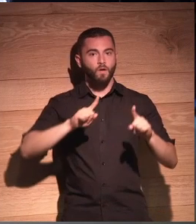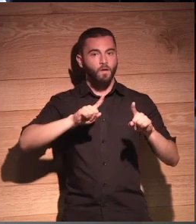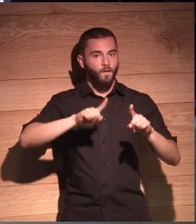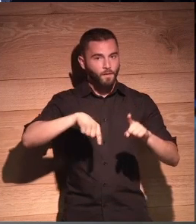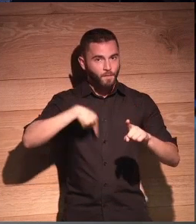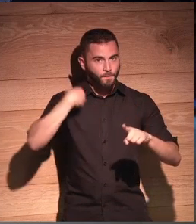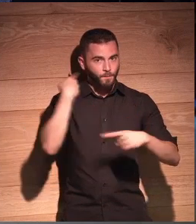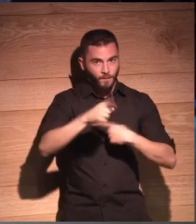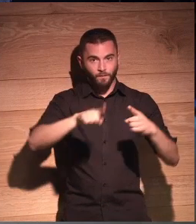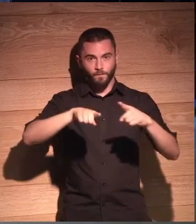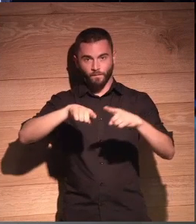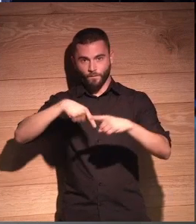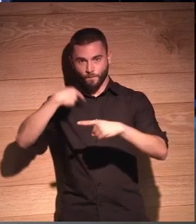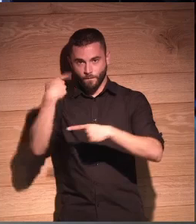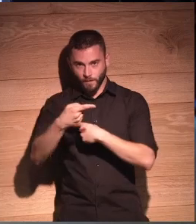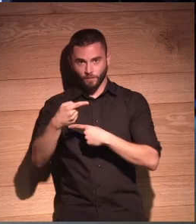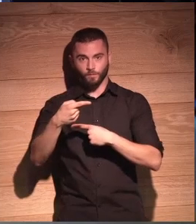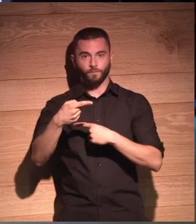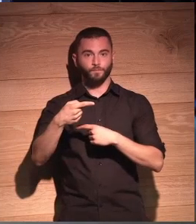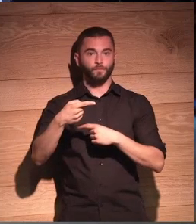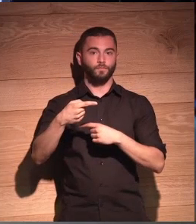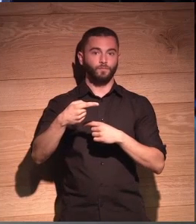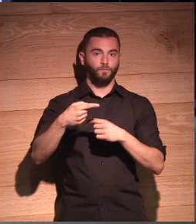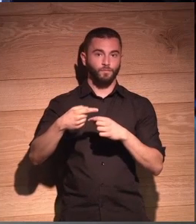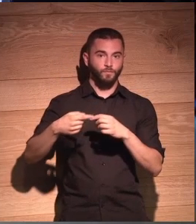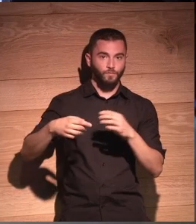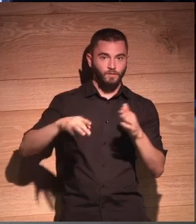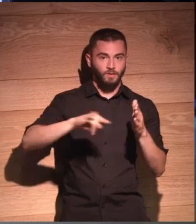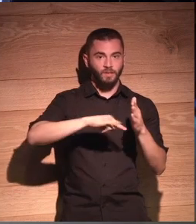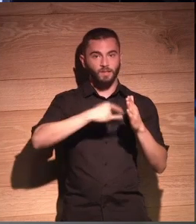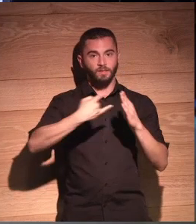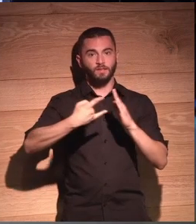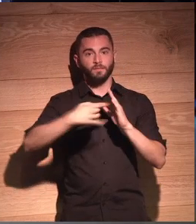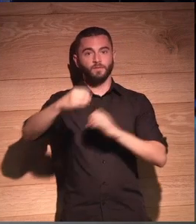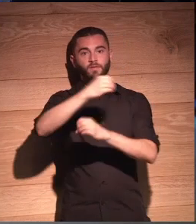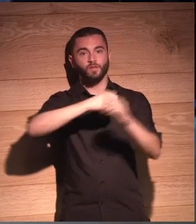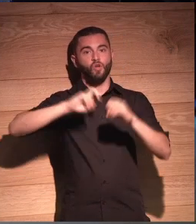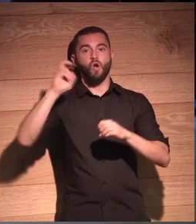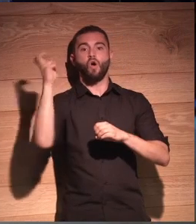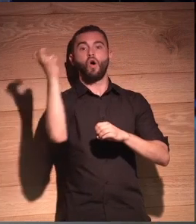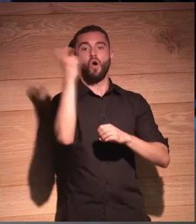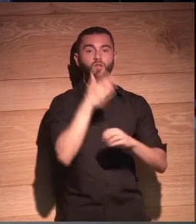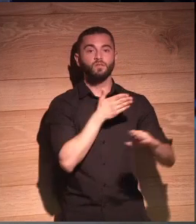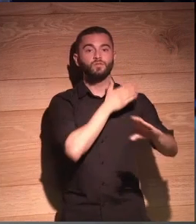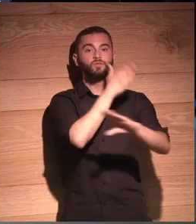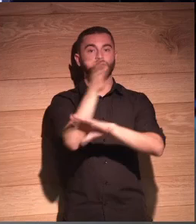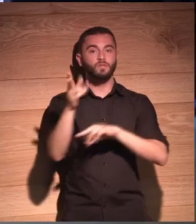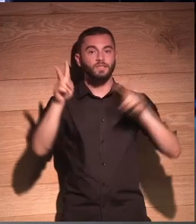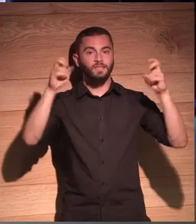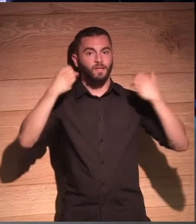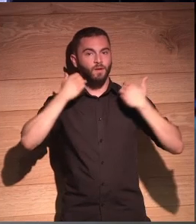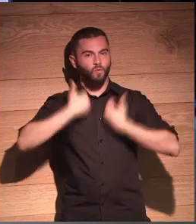efectos de ir a otros ecosistemas, vamos a llamarlos así, sobre el cuerpo